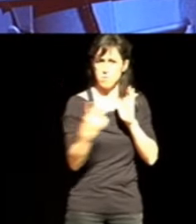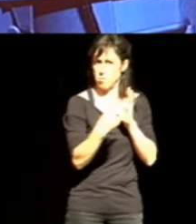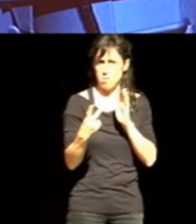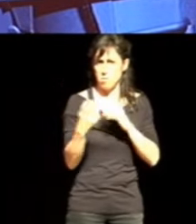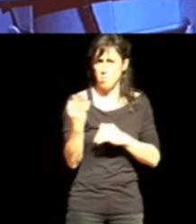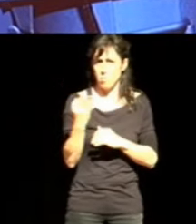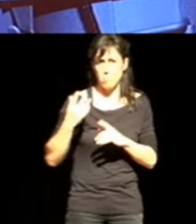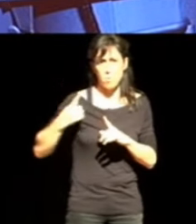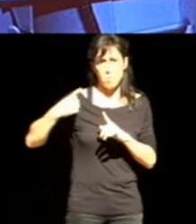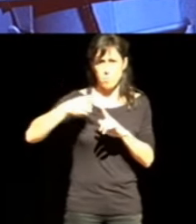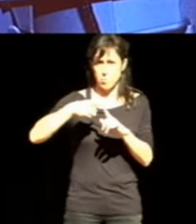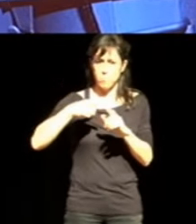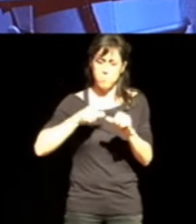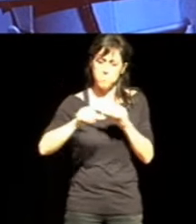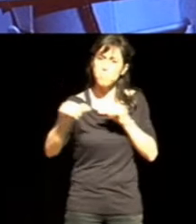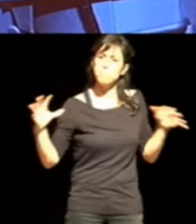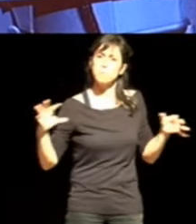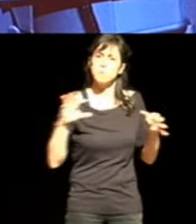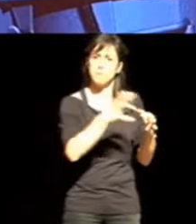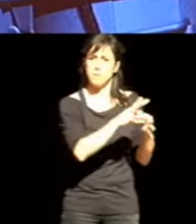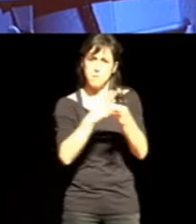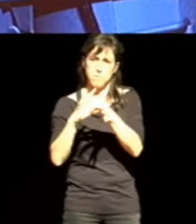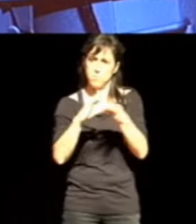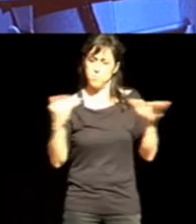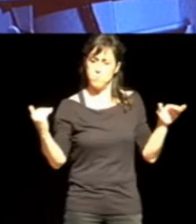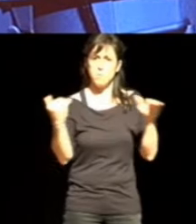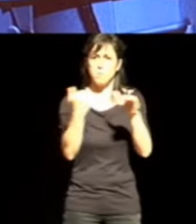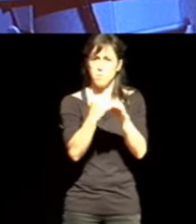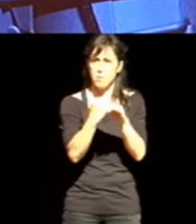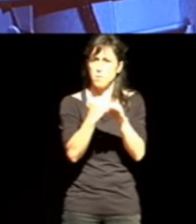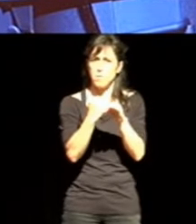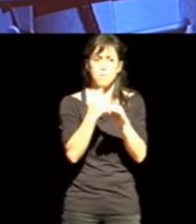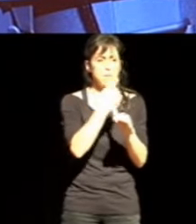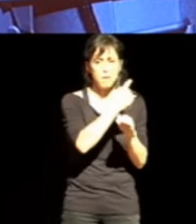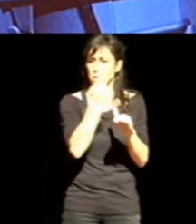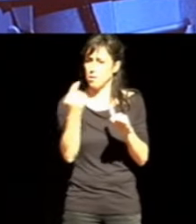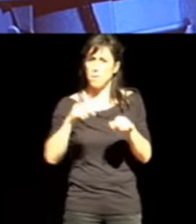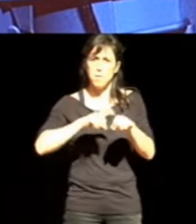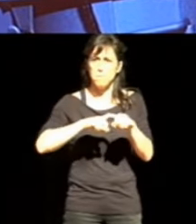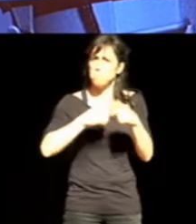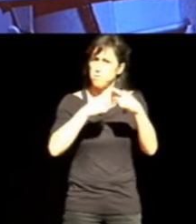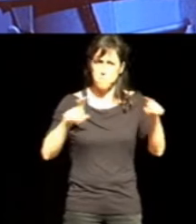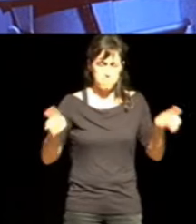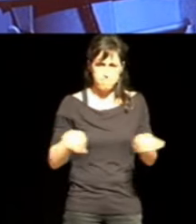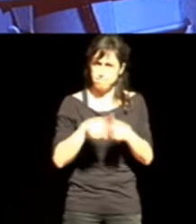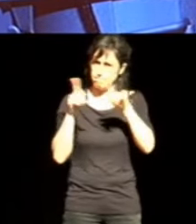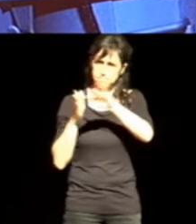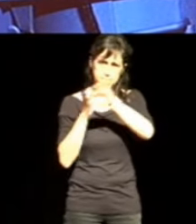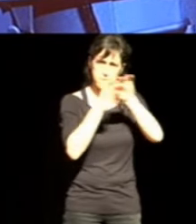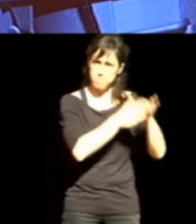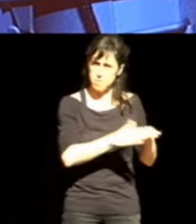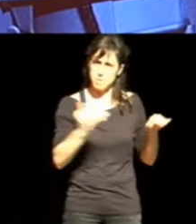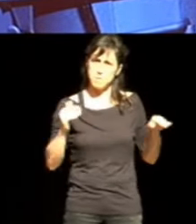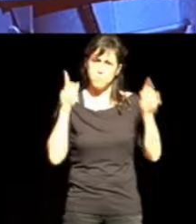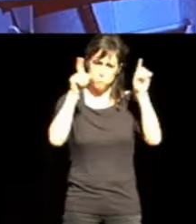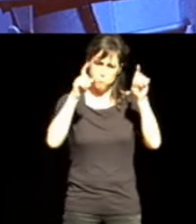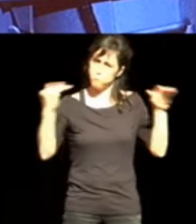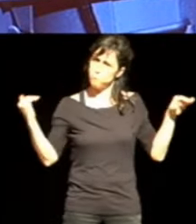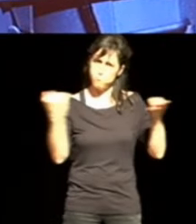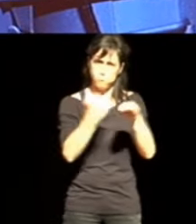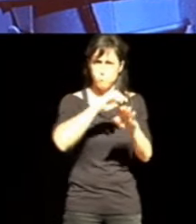relaciones de igualdad, al margen de las diferencias de cada cual. A partir de ahí también en el año 2000 creé